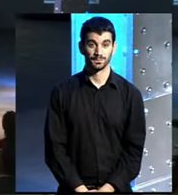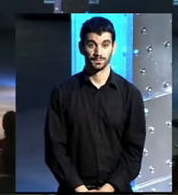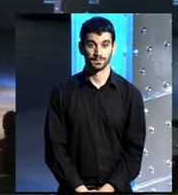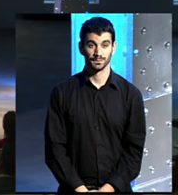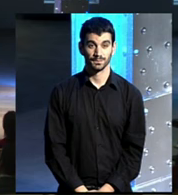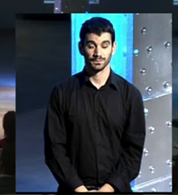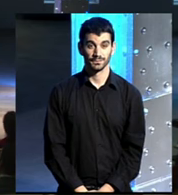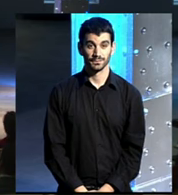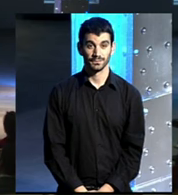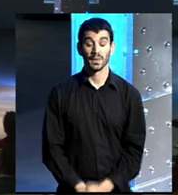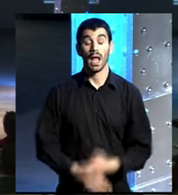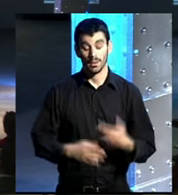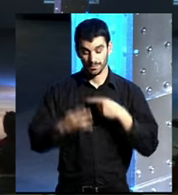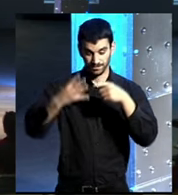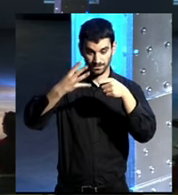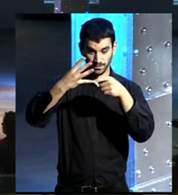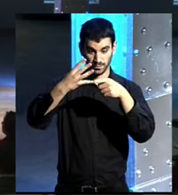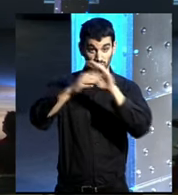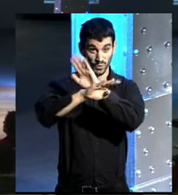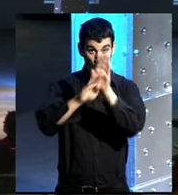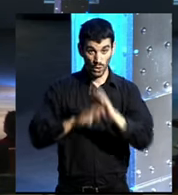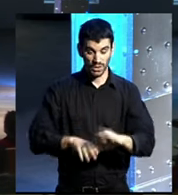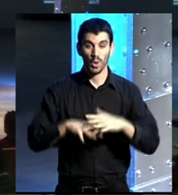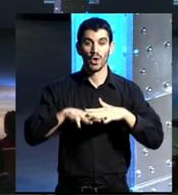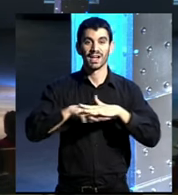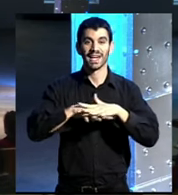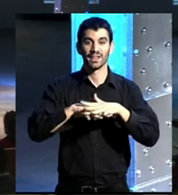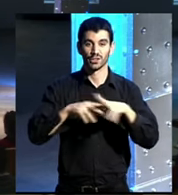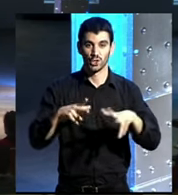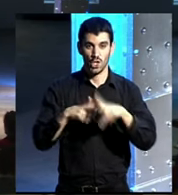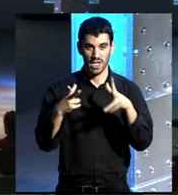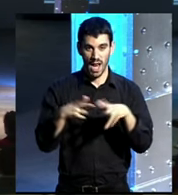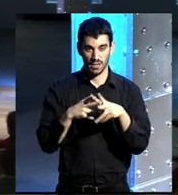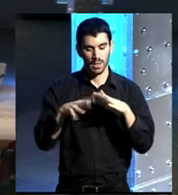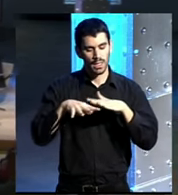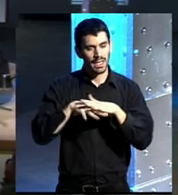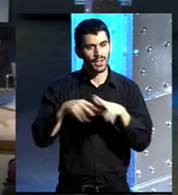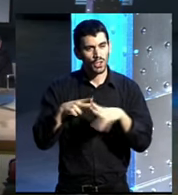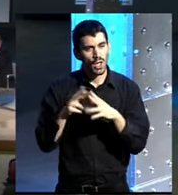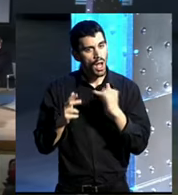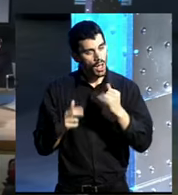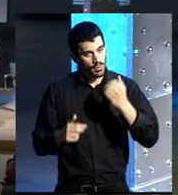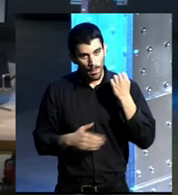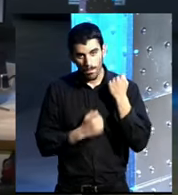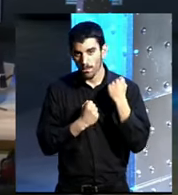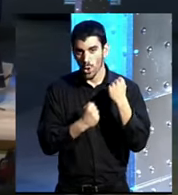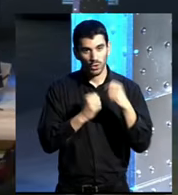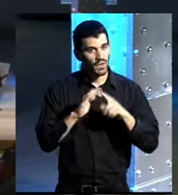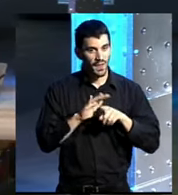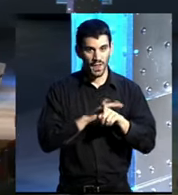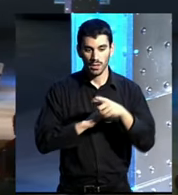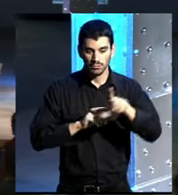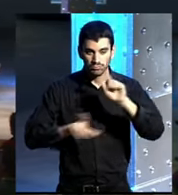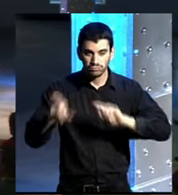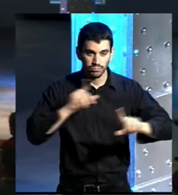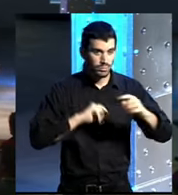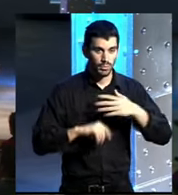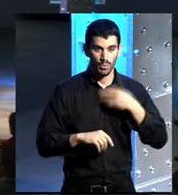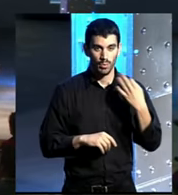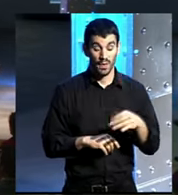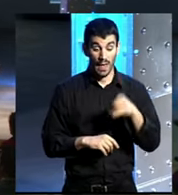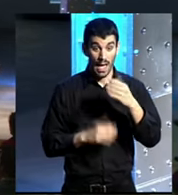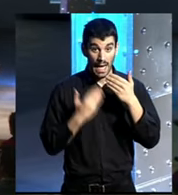Y lo último son las redes sociales, que tienen un gran potencial y pueden